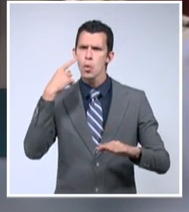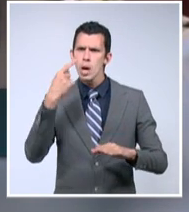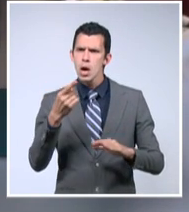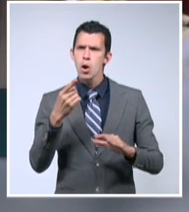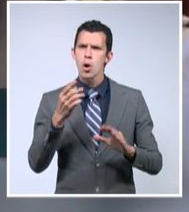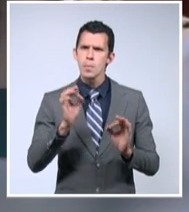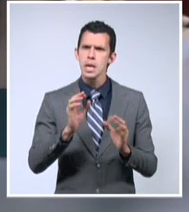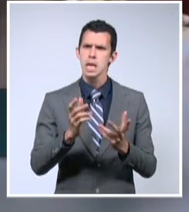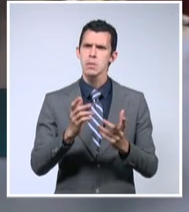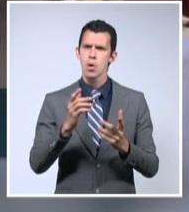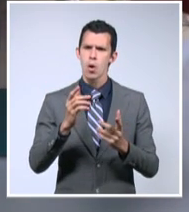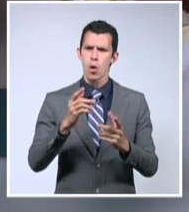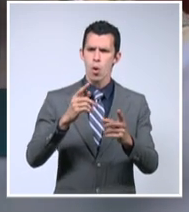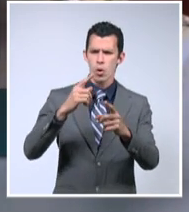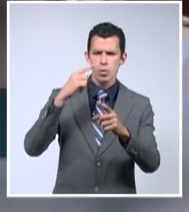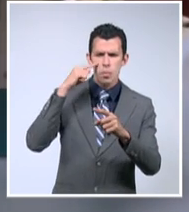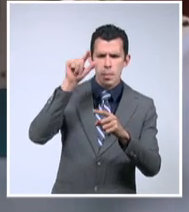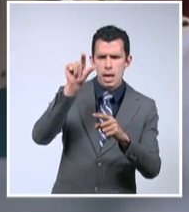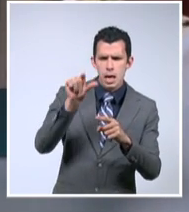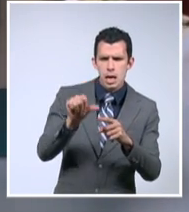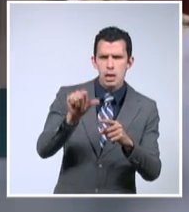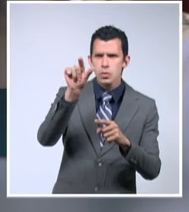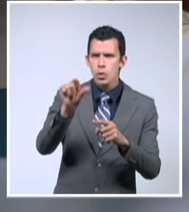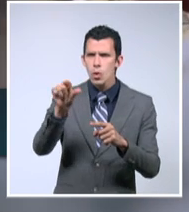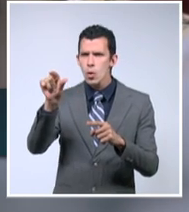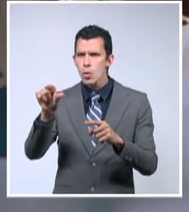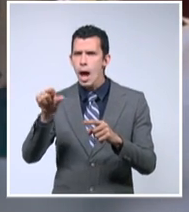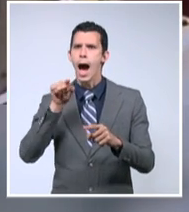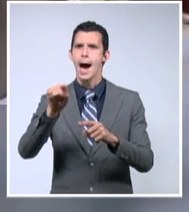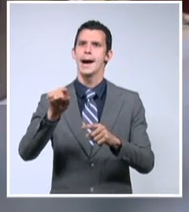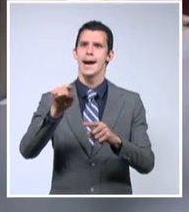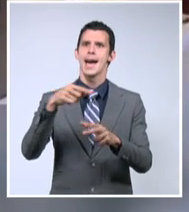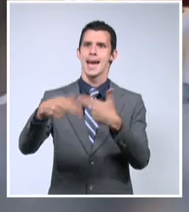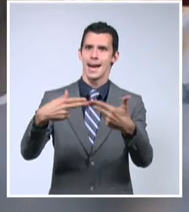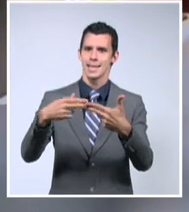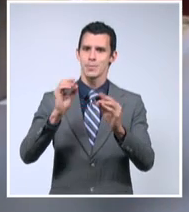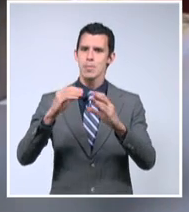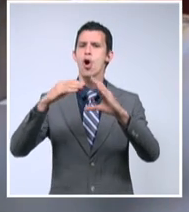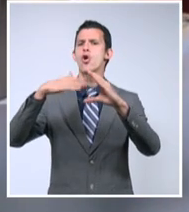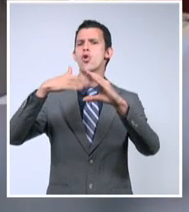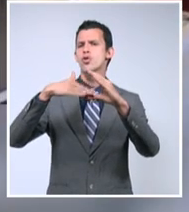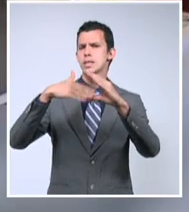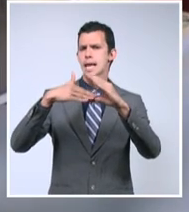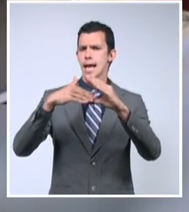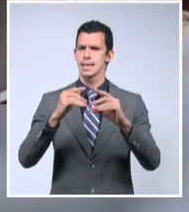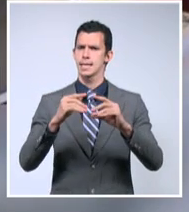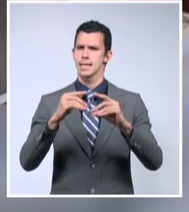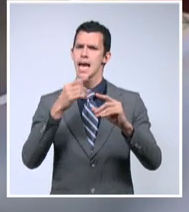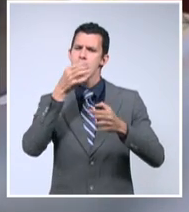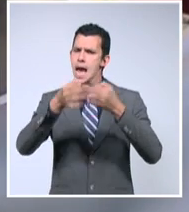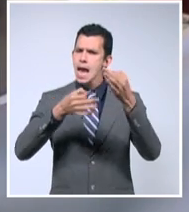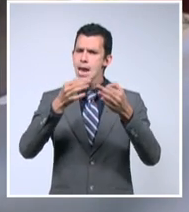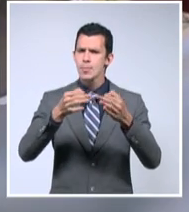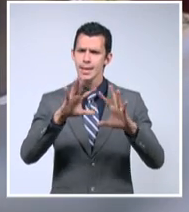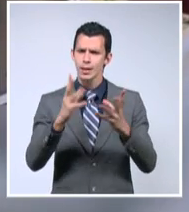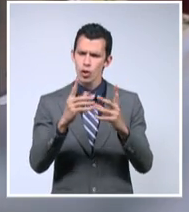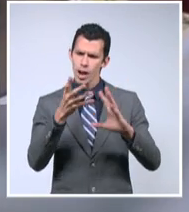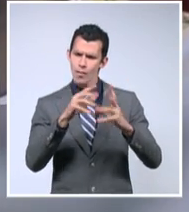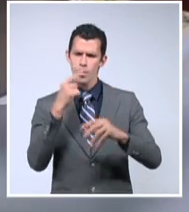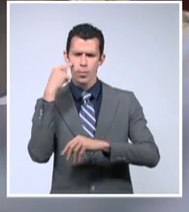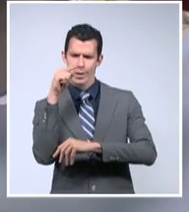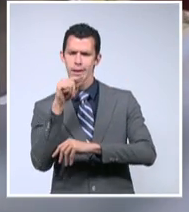publicaba muchas cosas en contra de la revolución, de carteles, de lo de la sangre de Martín en ese tiempo. Ya le escribí que